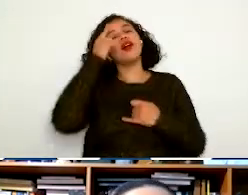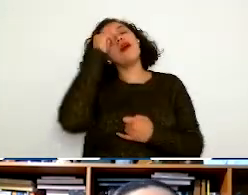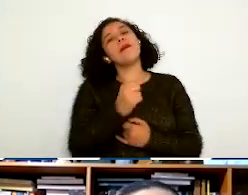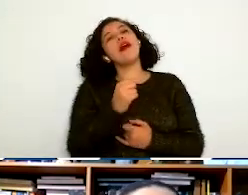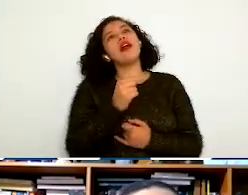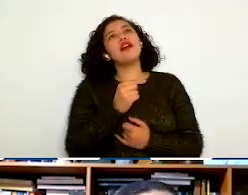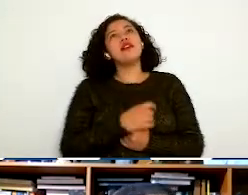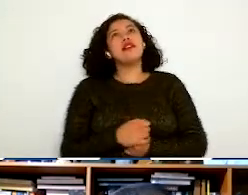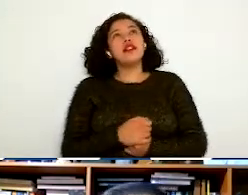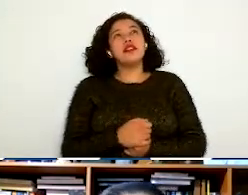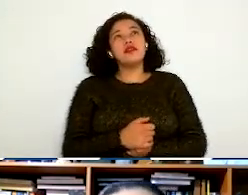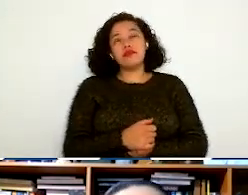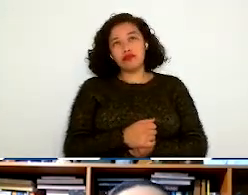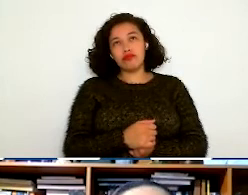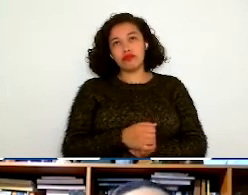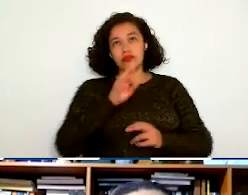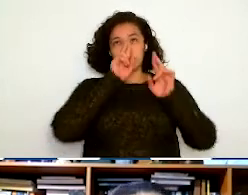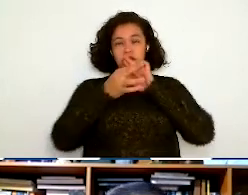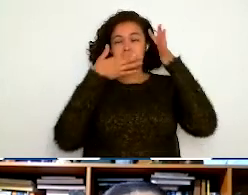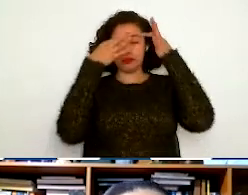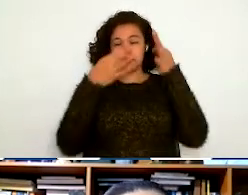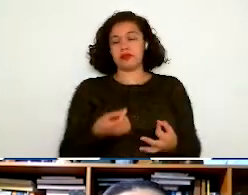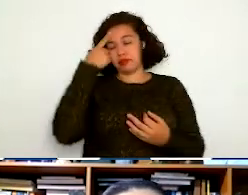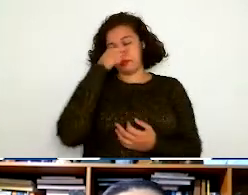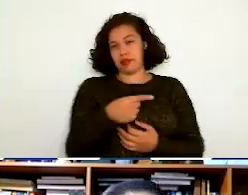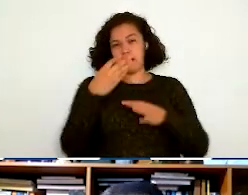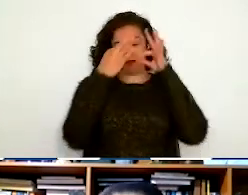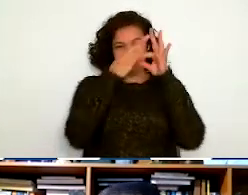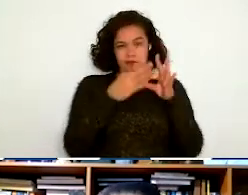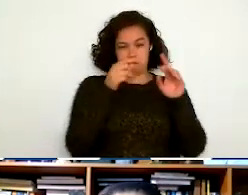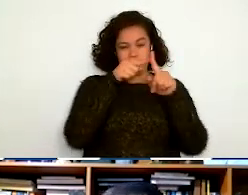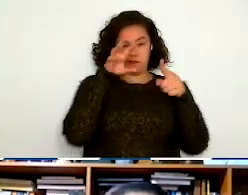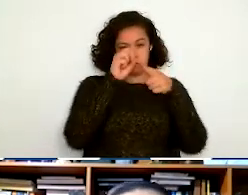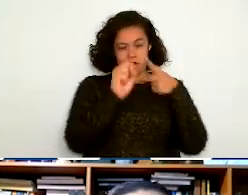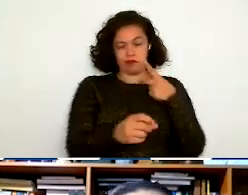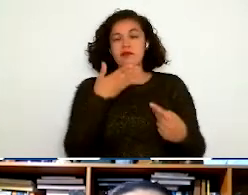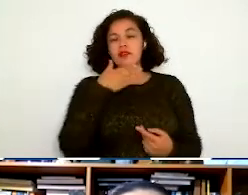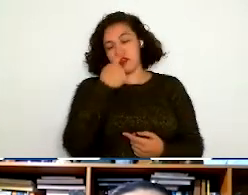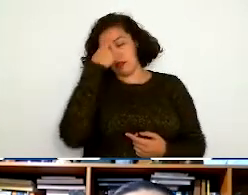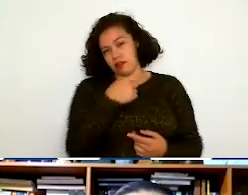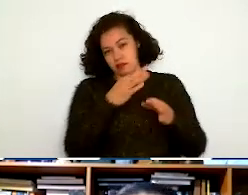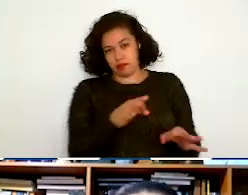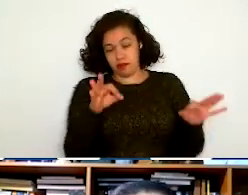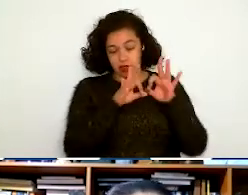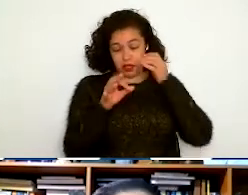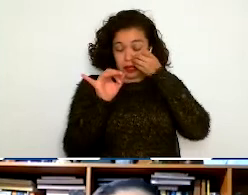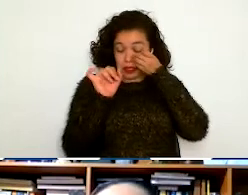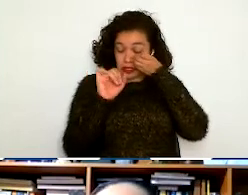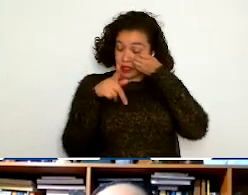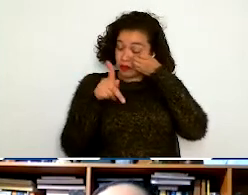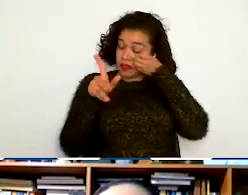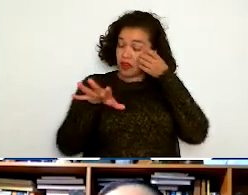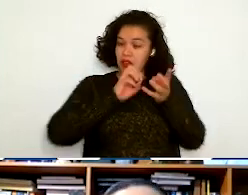poder obtener resultados óptimos, para llegar así al cumplimiento de metas, porque no es muy importante, pero nunca dejar de